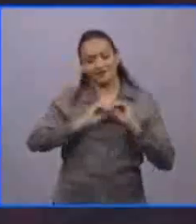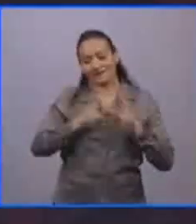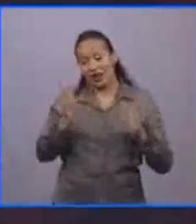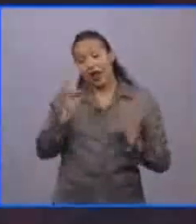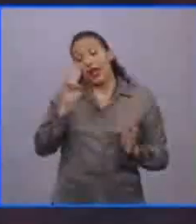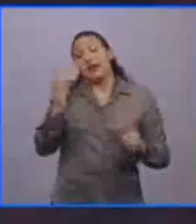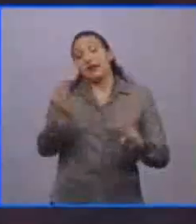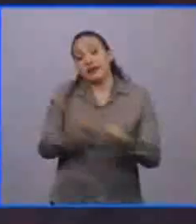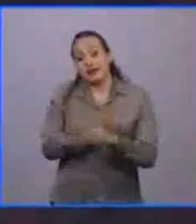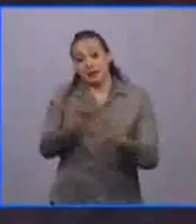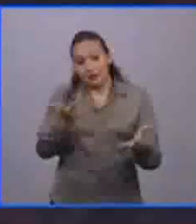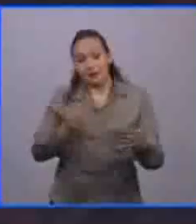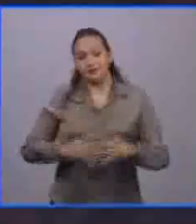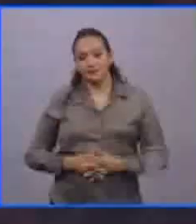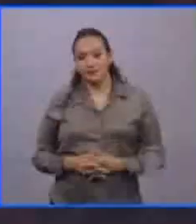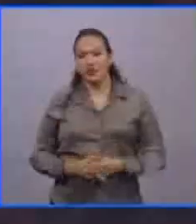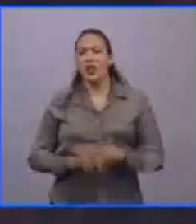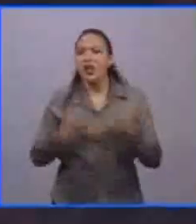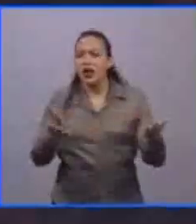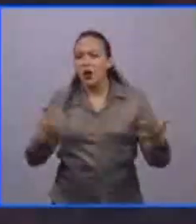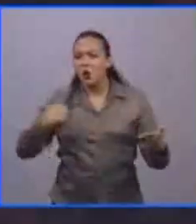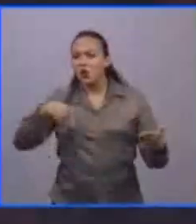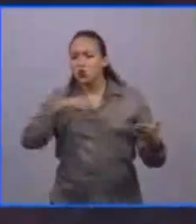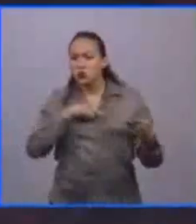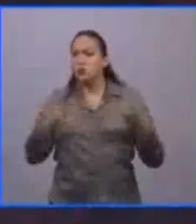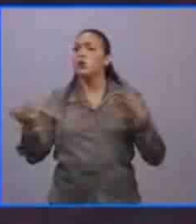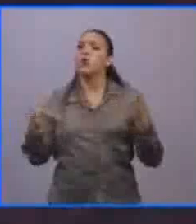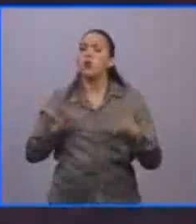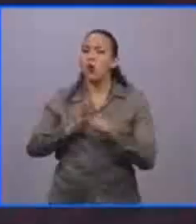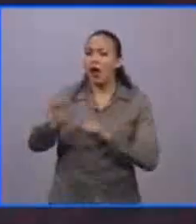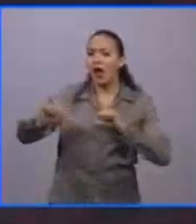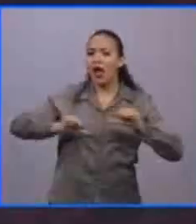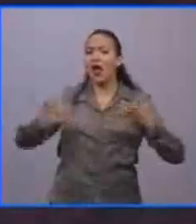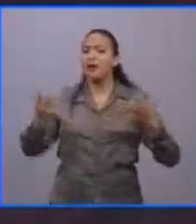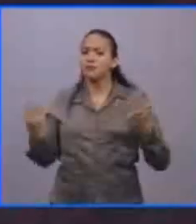Veremos qué pasa. ¿Qué tenemos de acciones afirmativas?